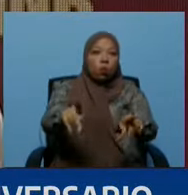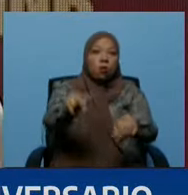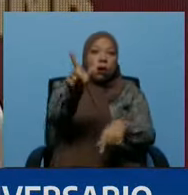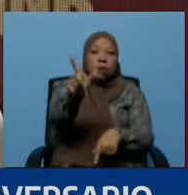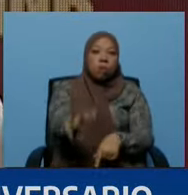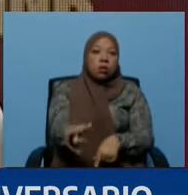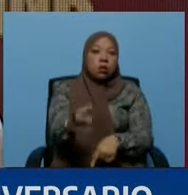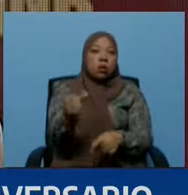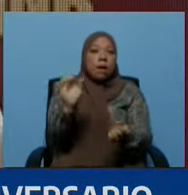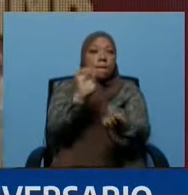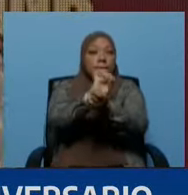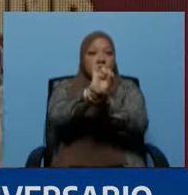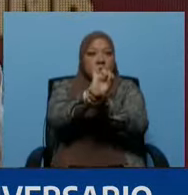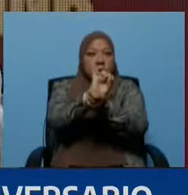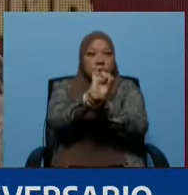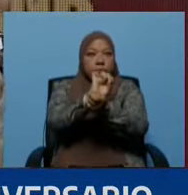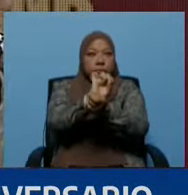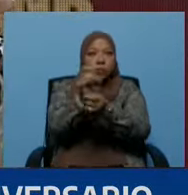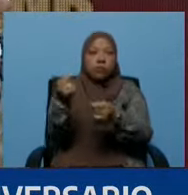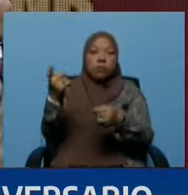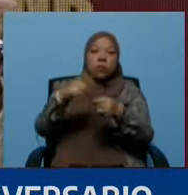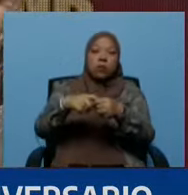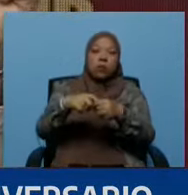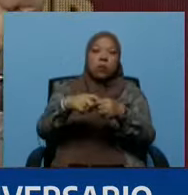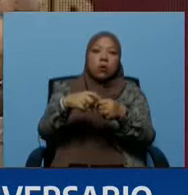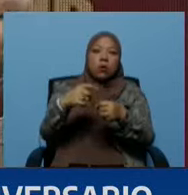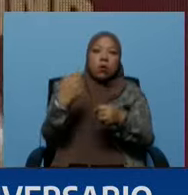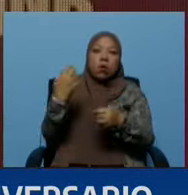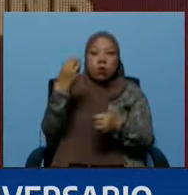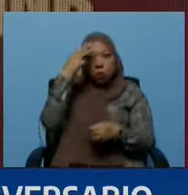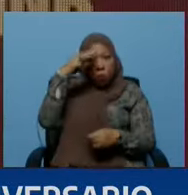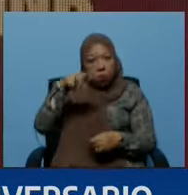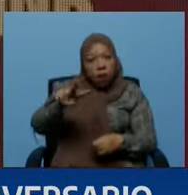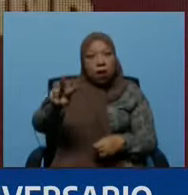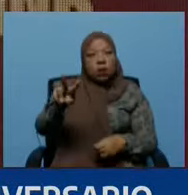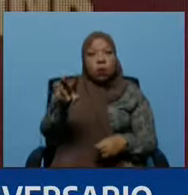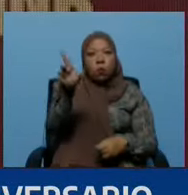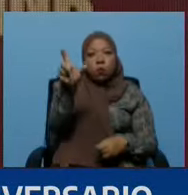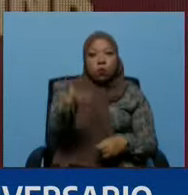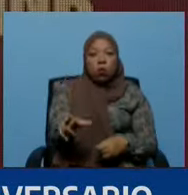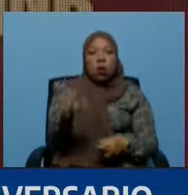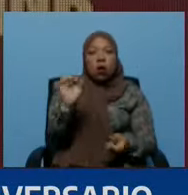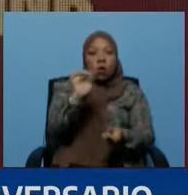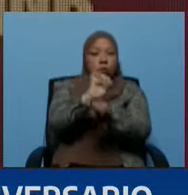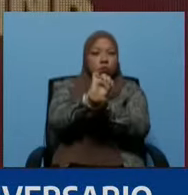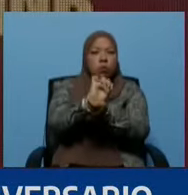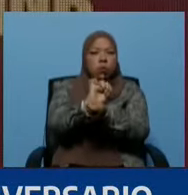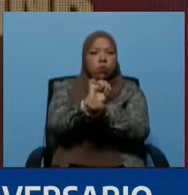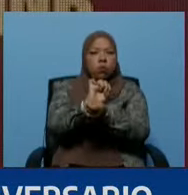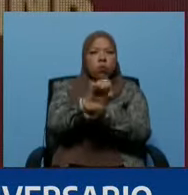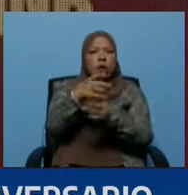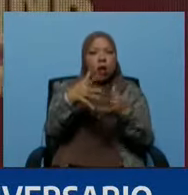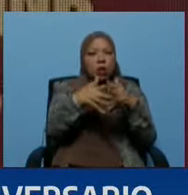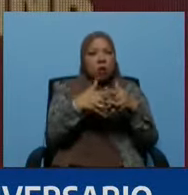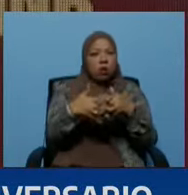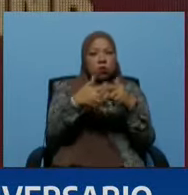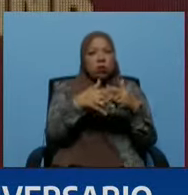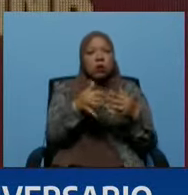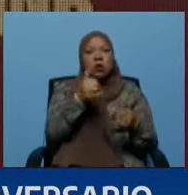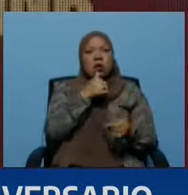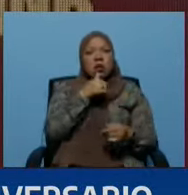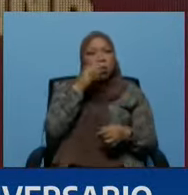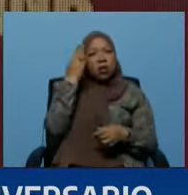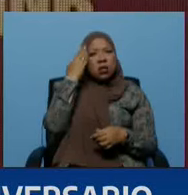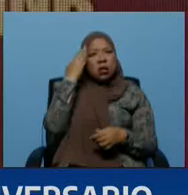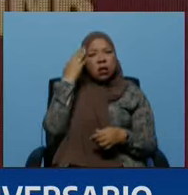estuvo preso tratando de entrar por la frontera de México a Estados Unidos. Estuvo preso bastante tiempo, ahorita está quién sabe dónde